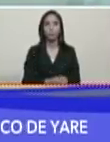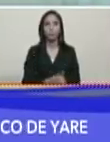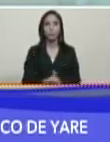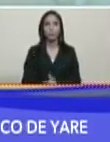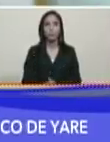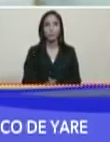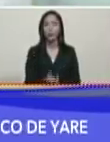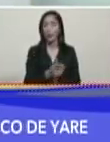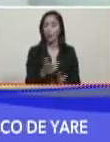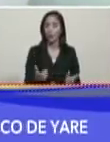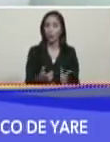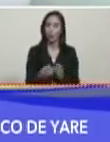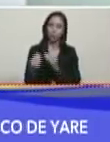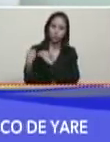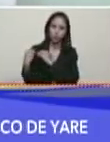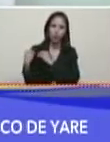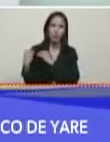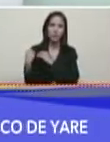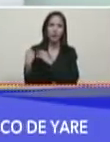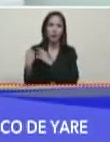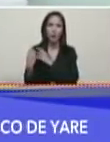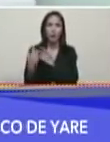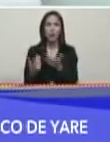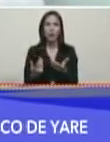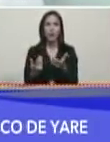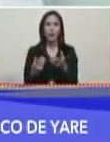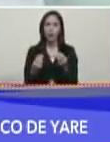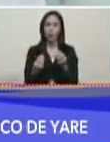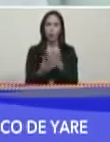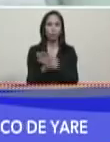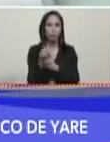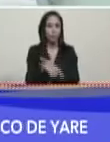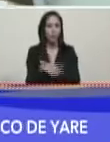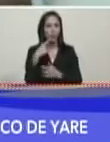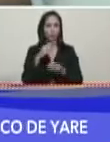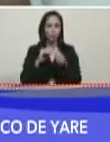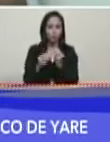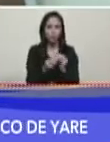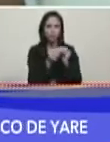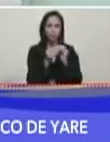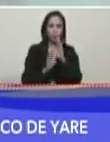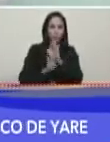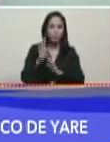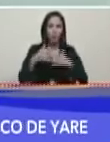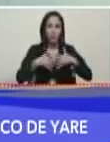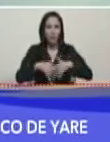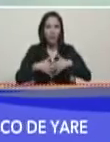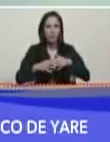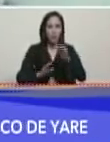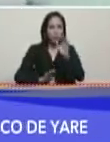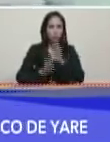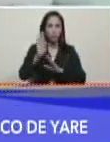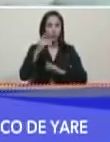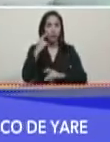rehicimos un levantamiento de todos los equipos, ¿sí? Y a su vez